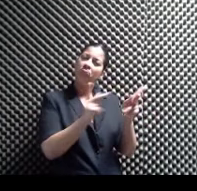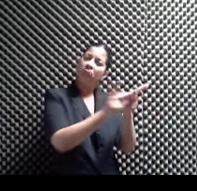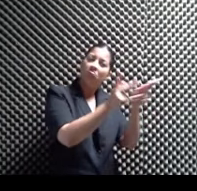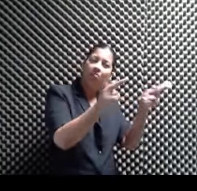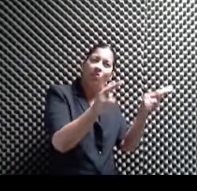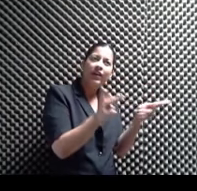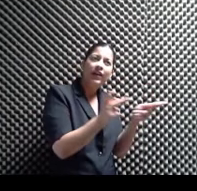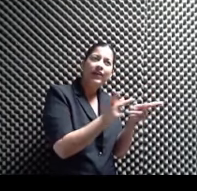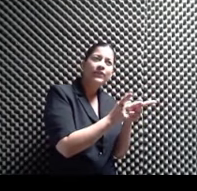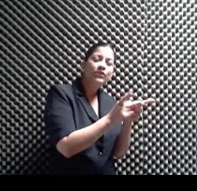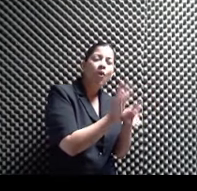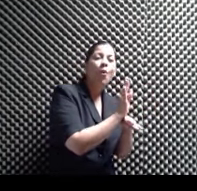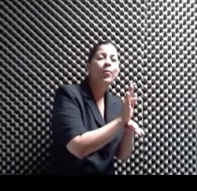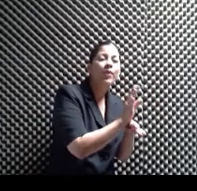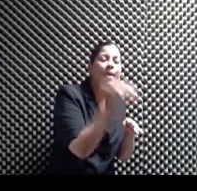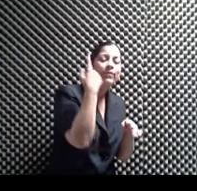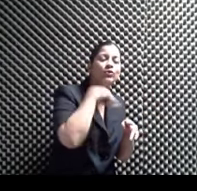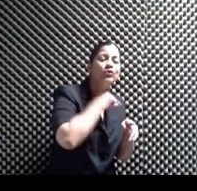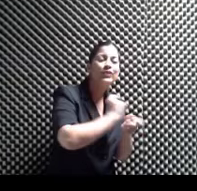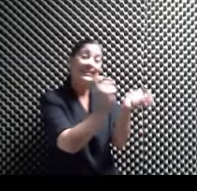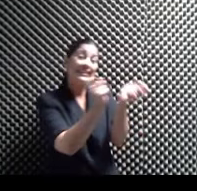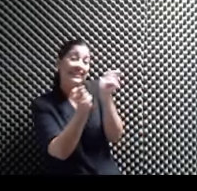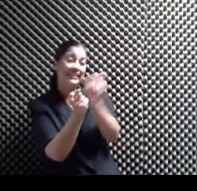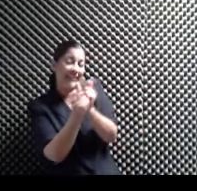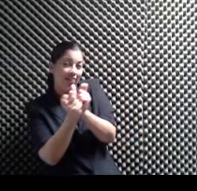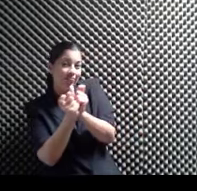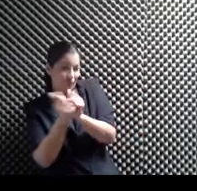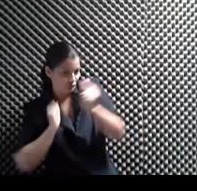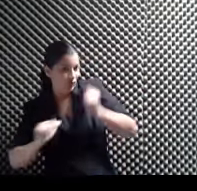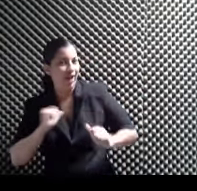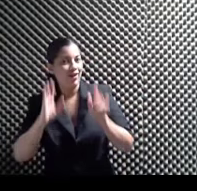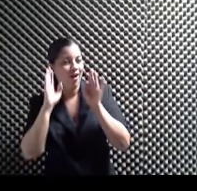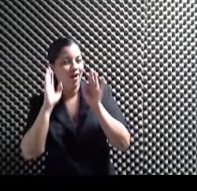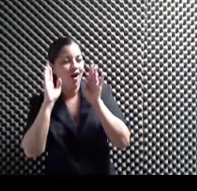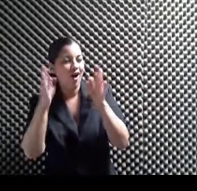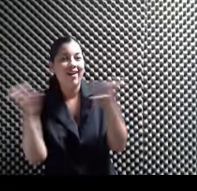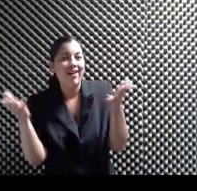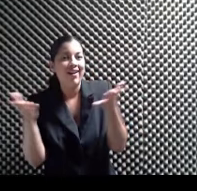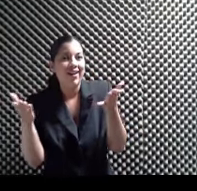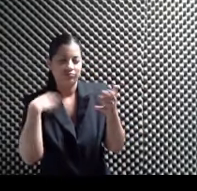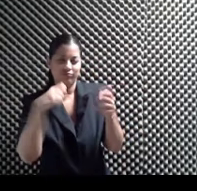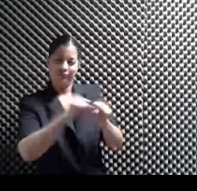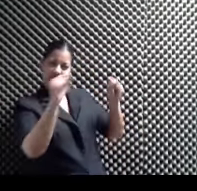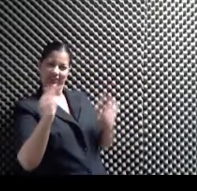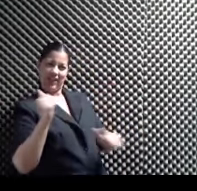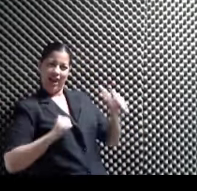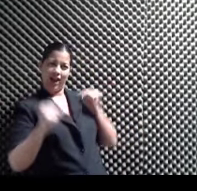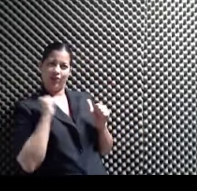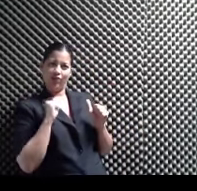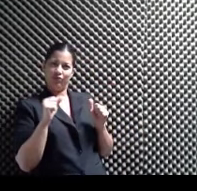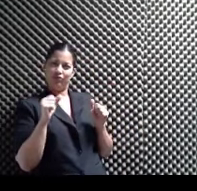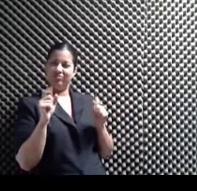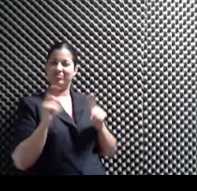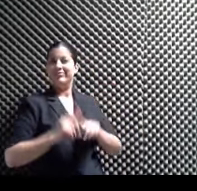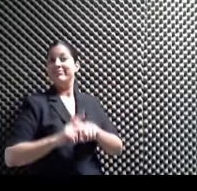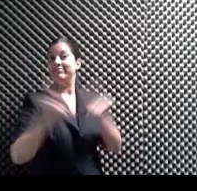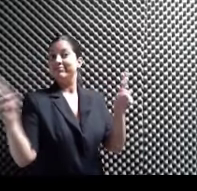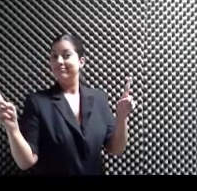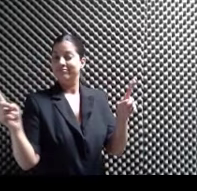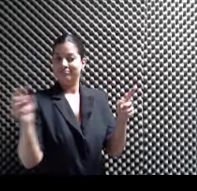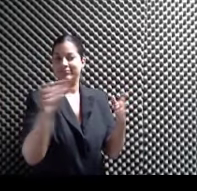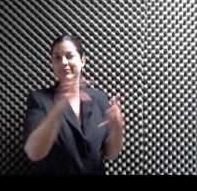Comercial Que podamos transformarlo En un teatro Con miras A poder tener Una sala de teatro Alternativa ¿Verdad? Una sala adicional En el país